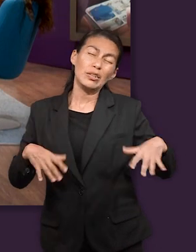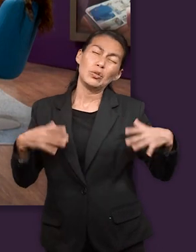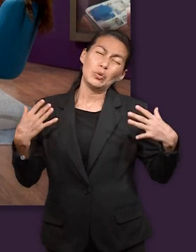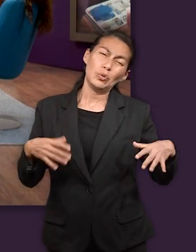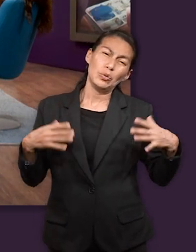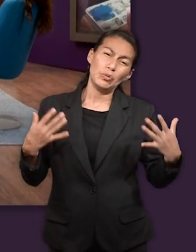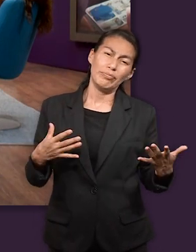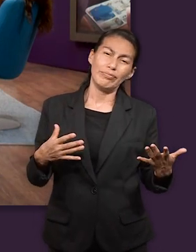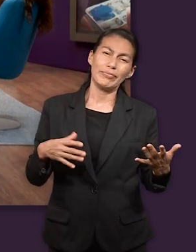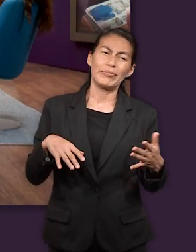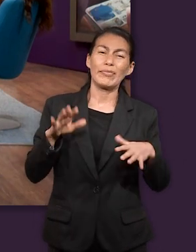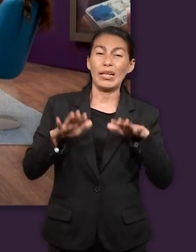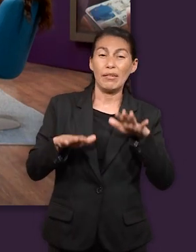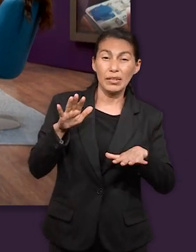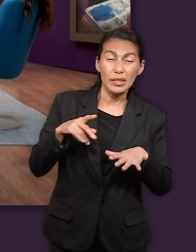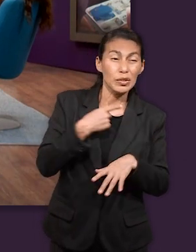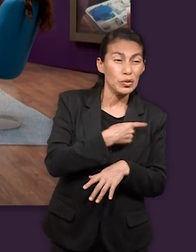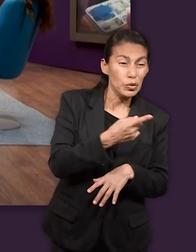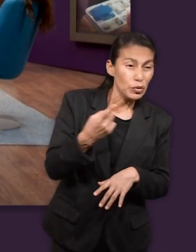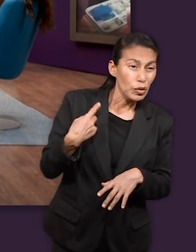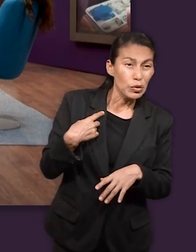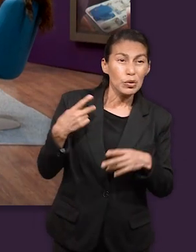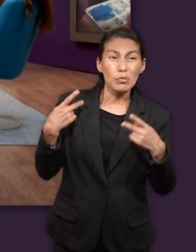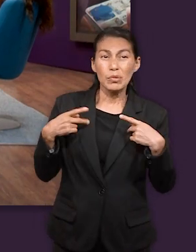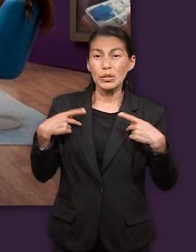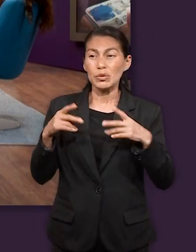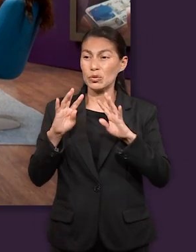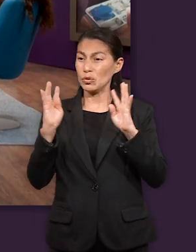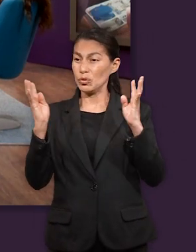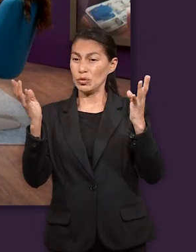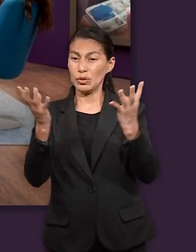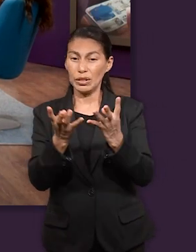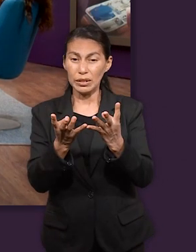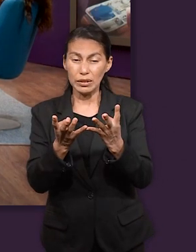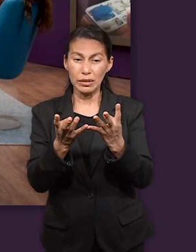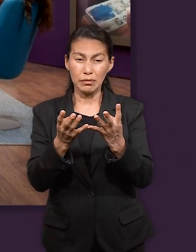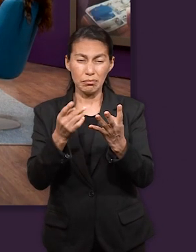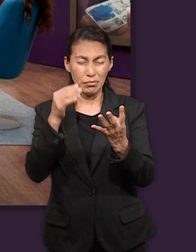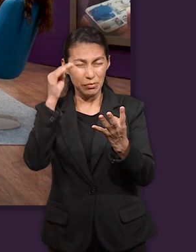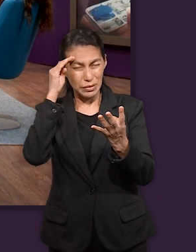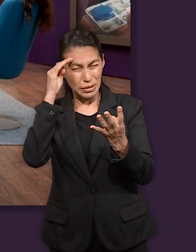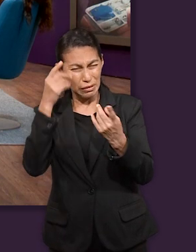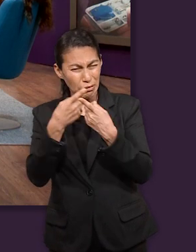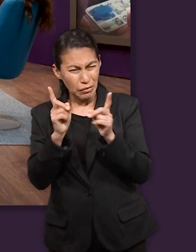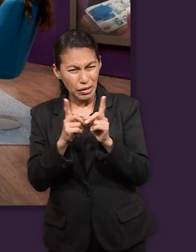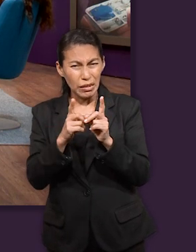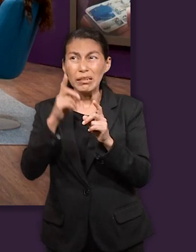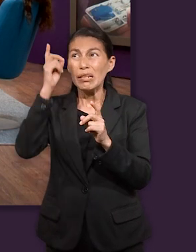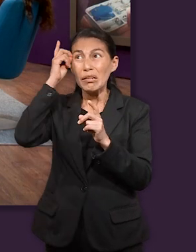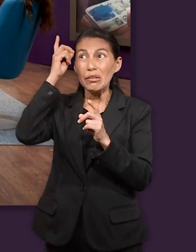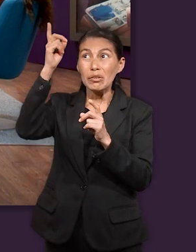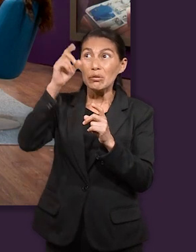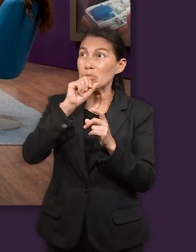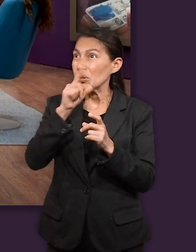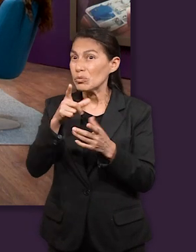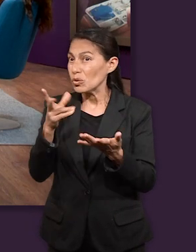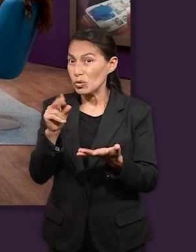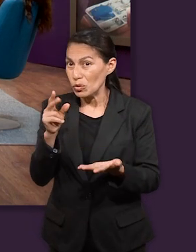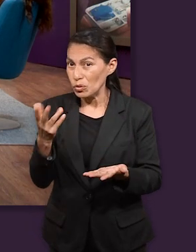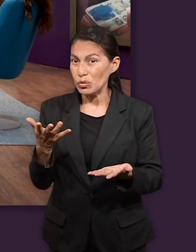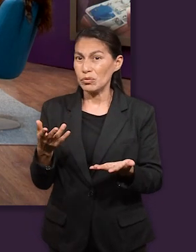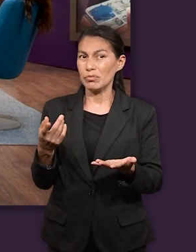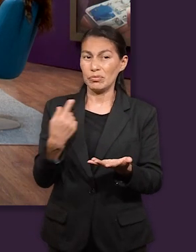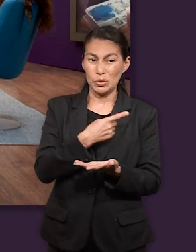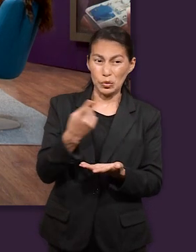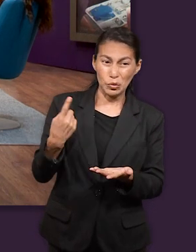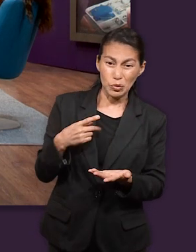familia es como por ejemplo cuando nosotros estamos rodeados de gente que no comparte la misma fe que nosotros es ahí